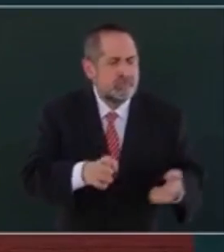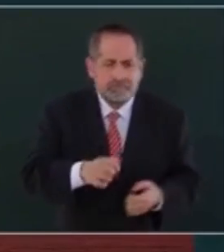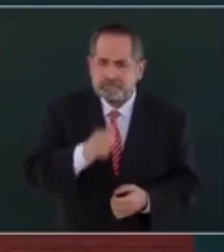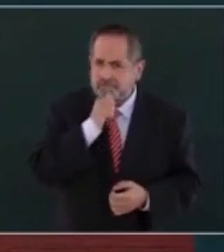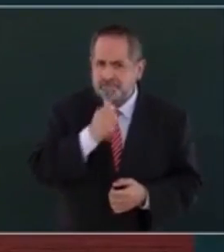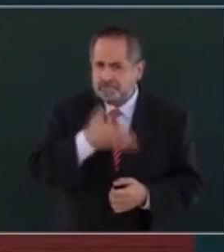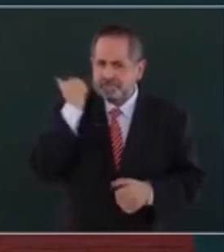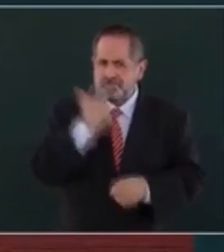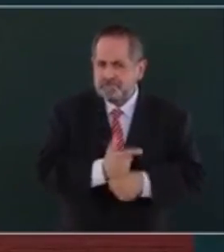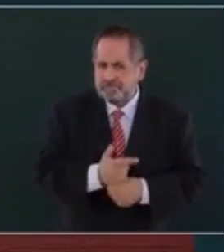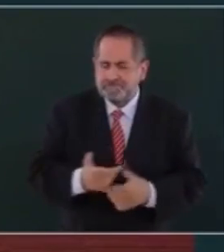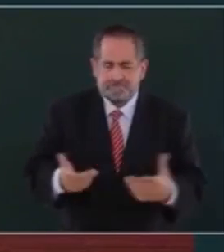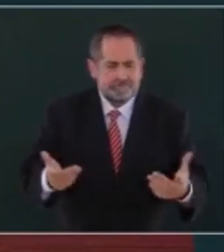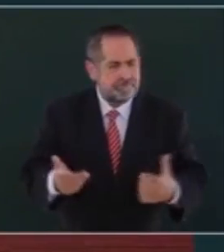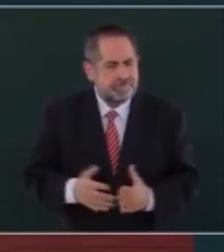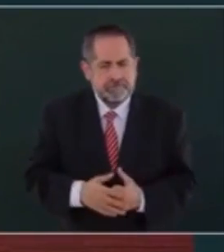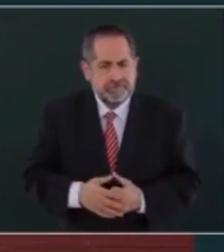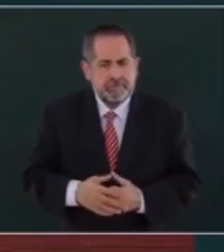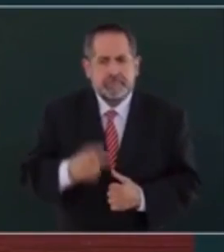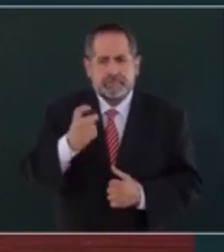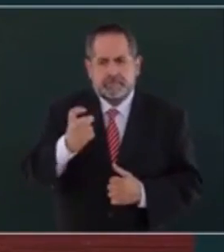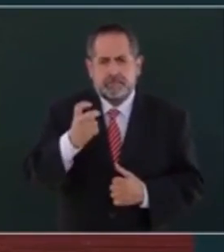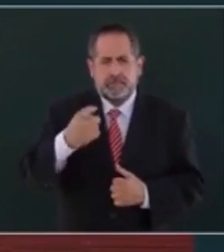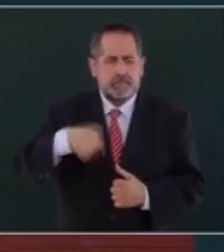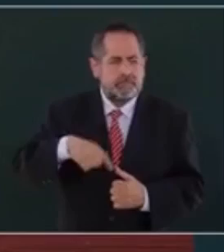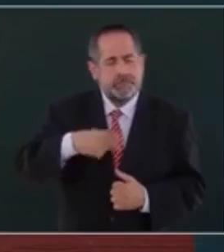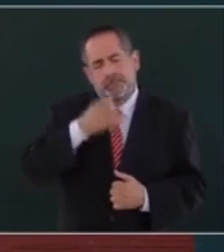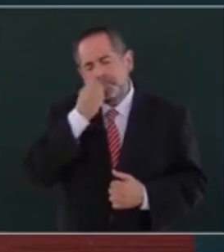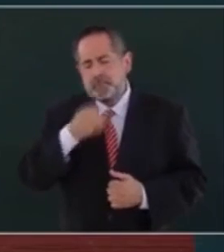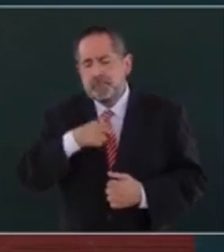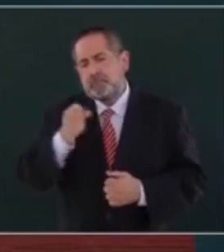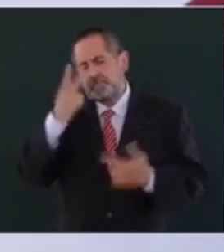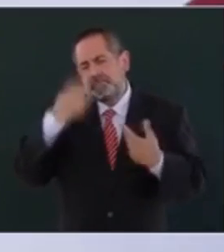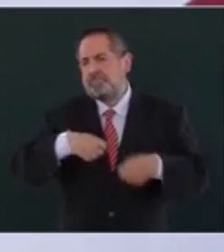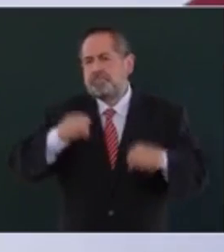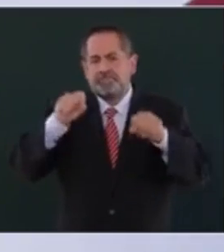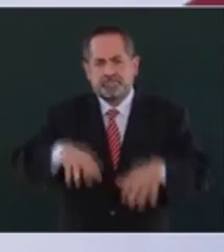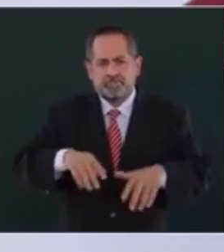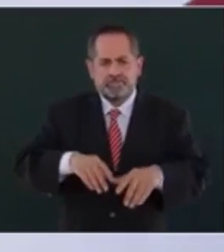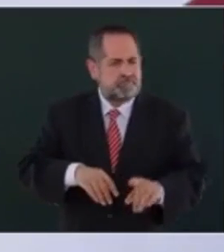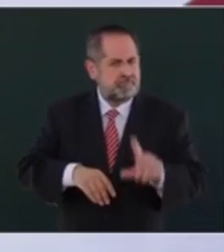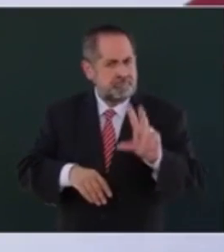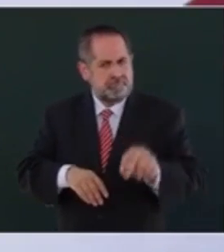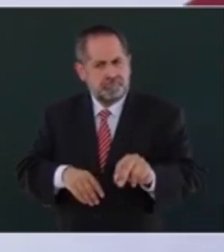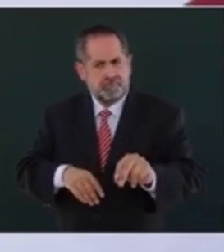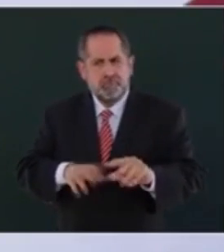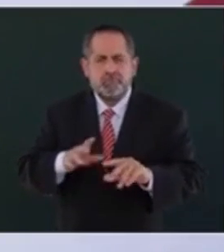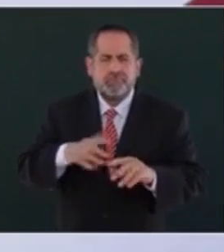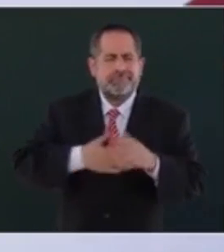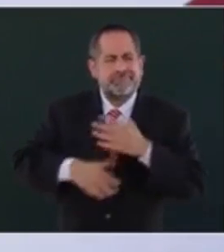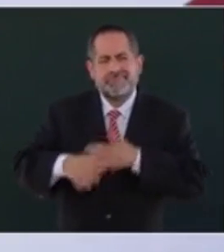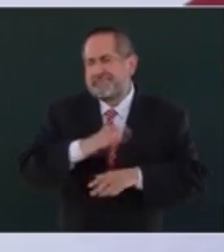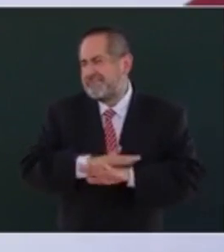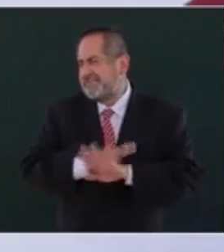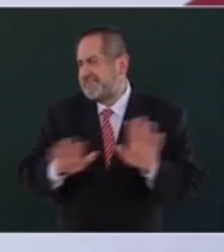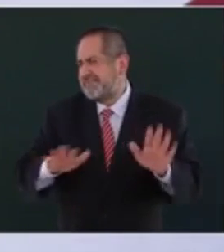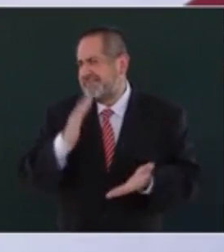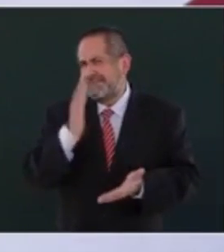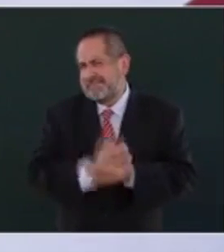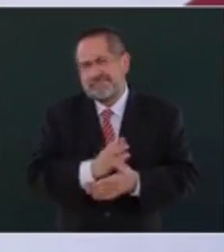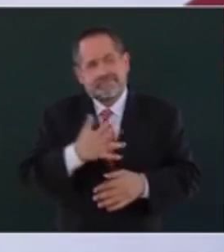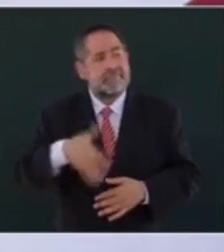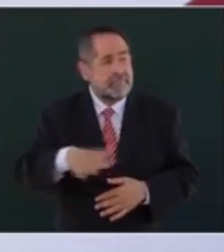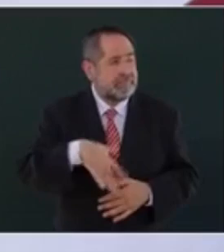esto no quiere decir que nos daremos por vencidos o nos cansaremos de buscar a los